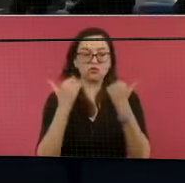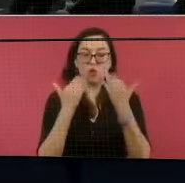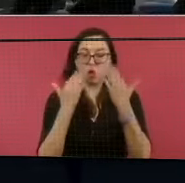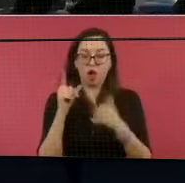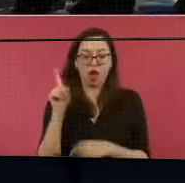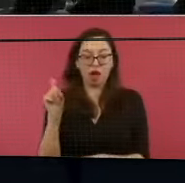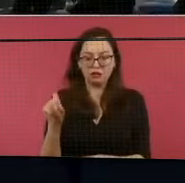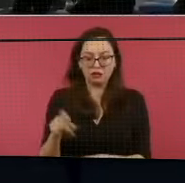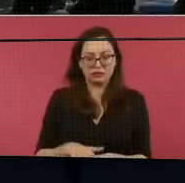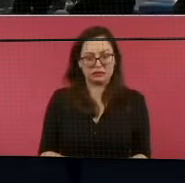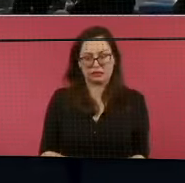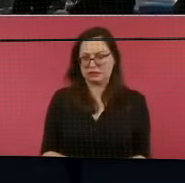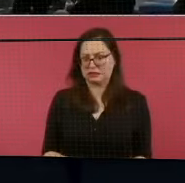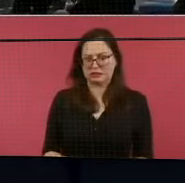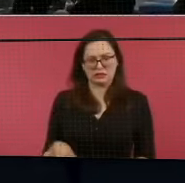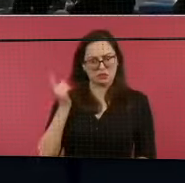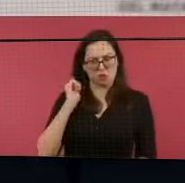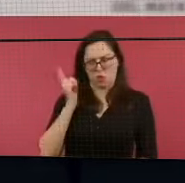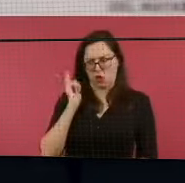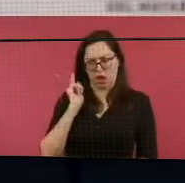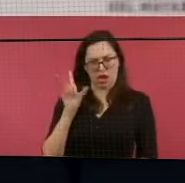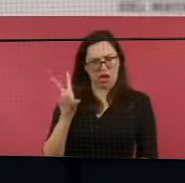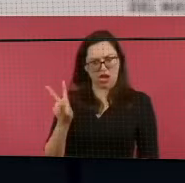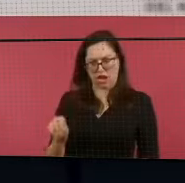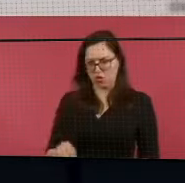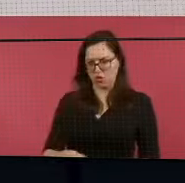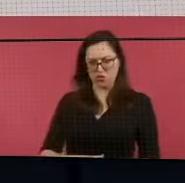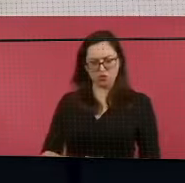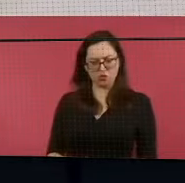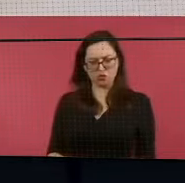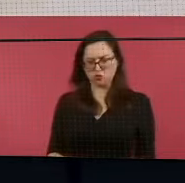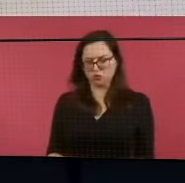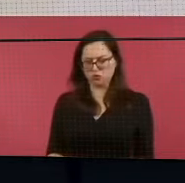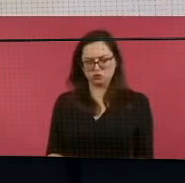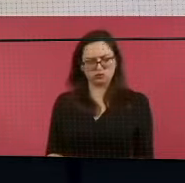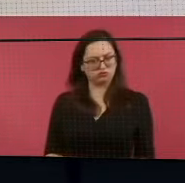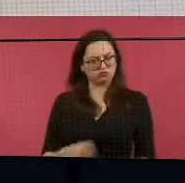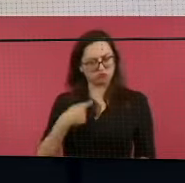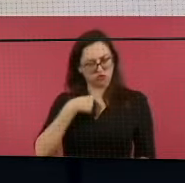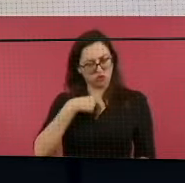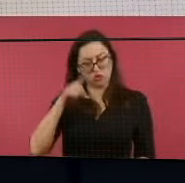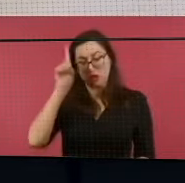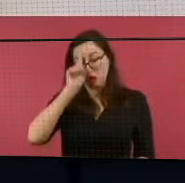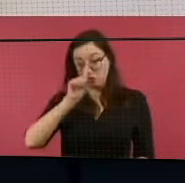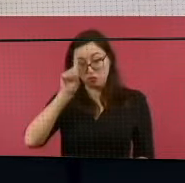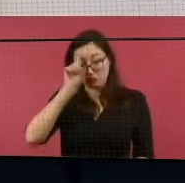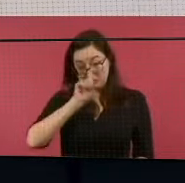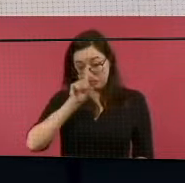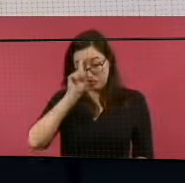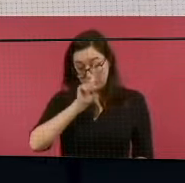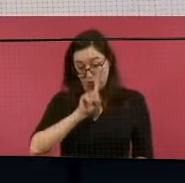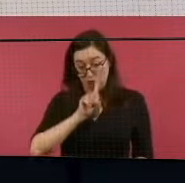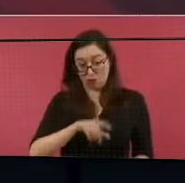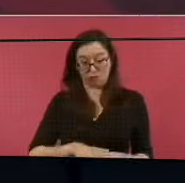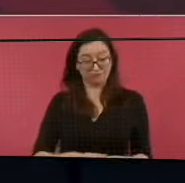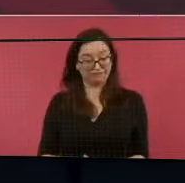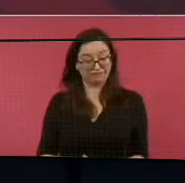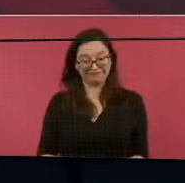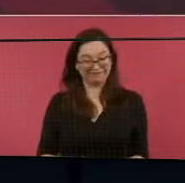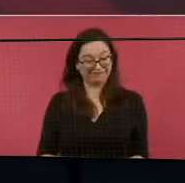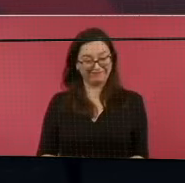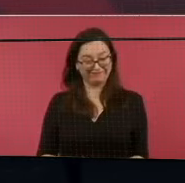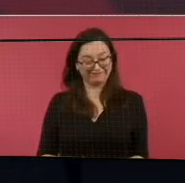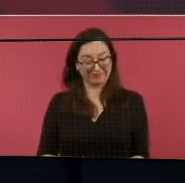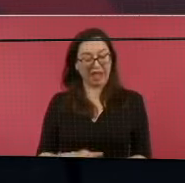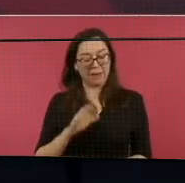la reportera le responde y le dice señor es que lo que estamos dando son los números de su propio gobierno de Conagua